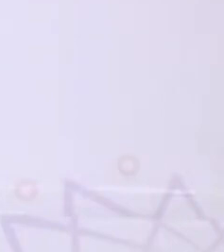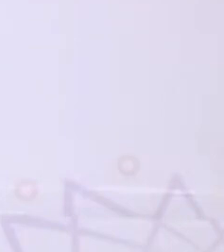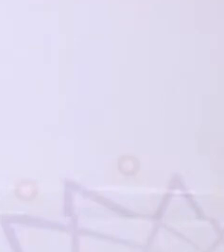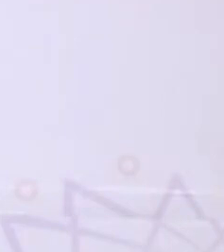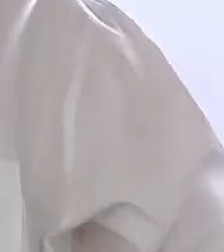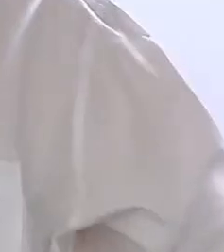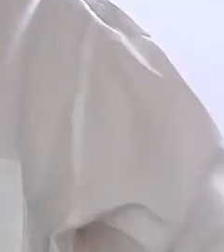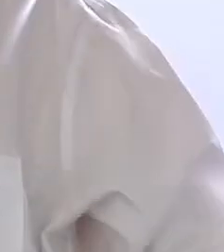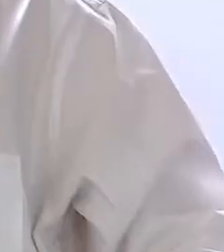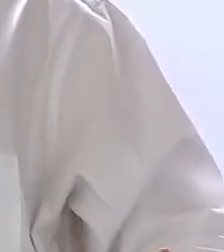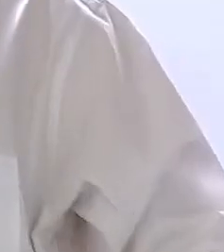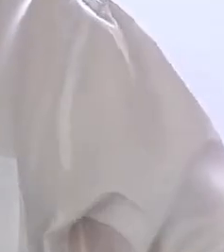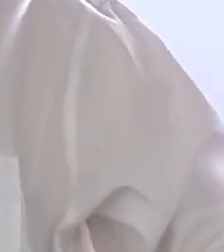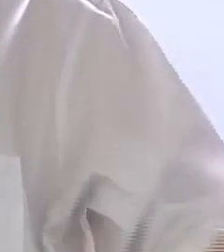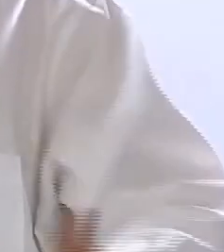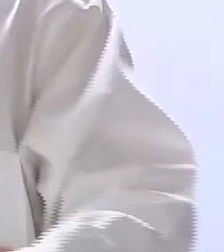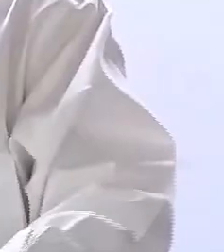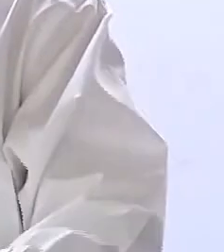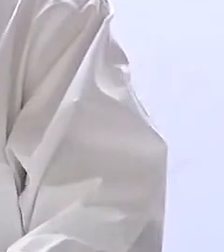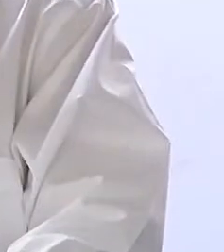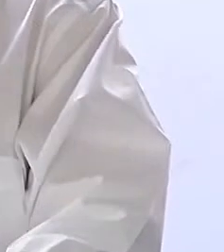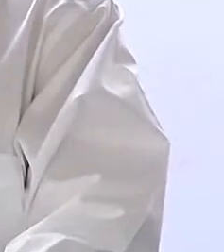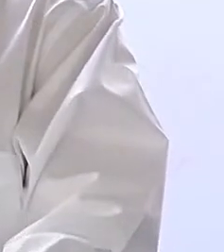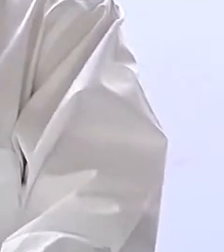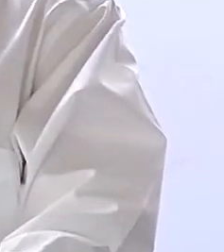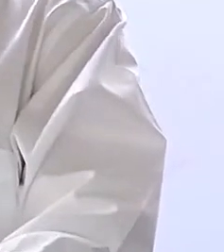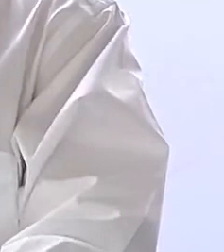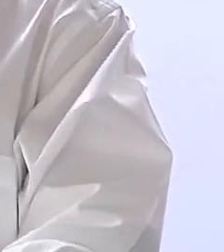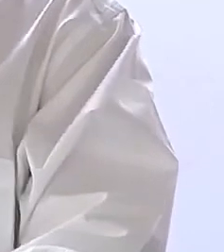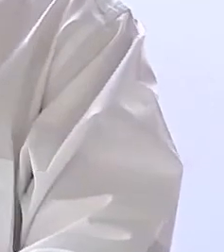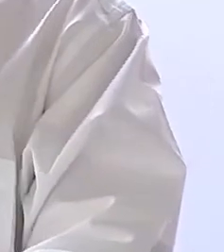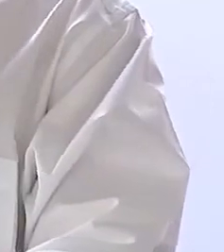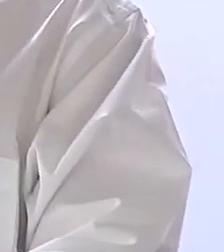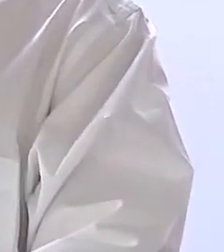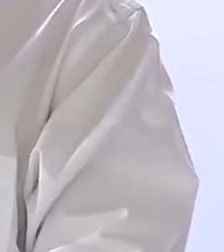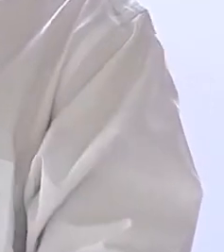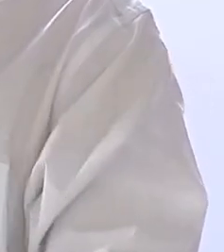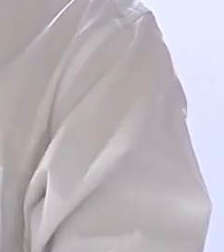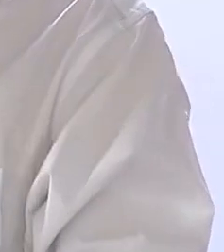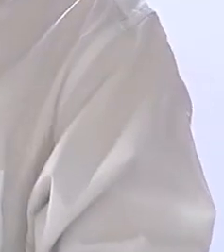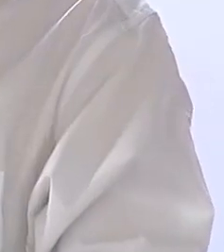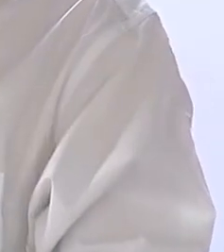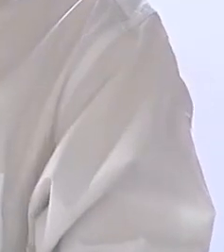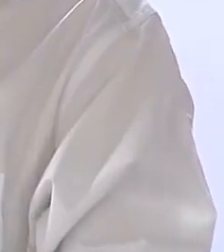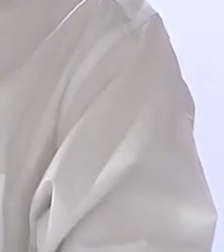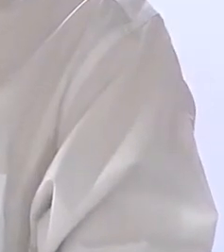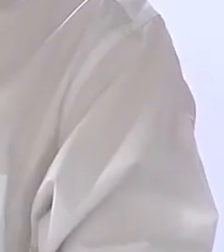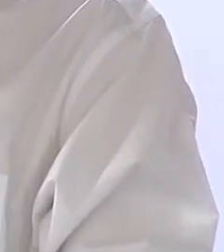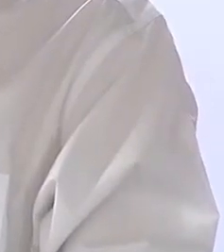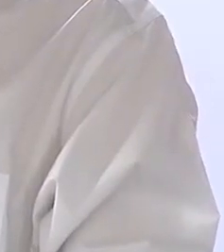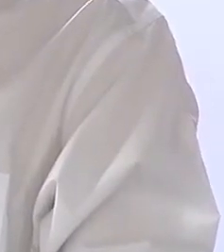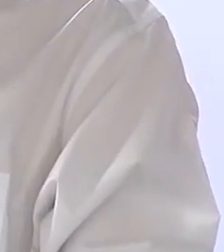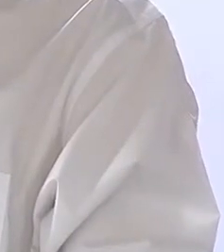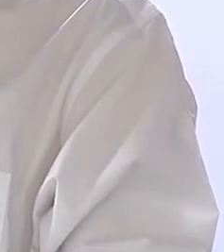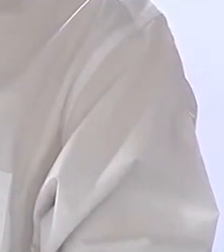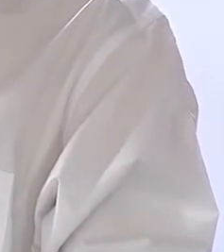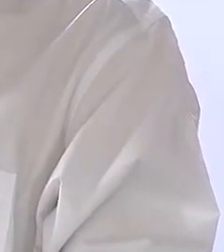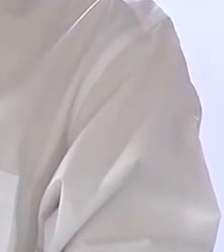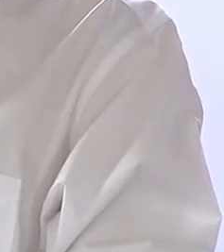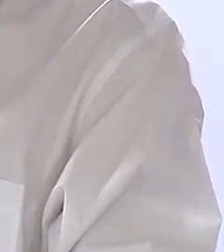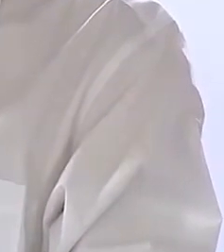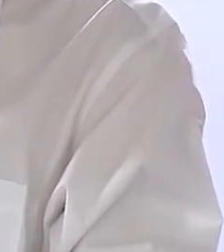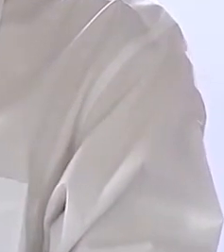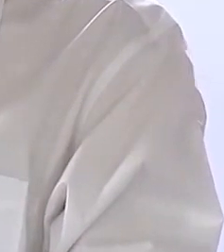pero el principal problema que tenemos es el de seguridad pública, el garantizar